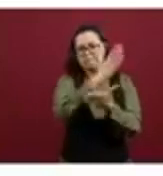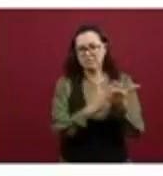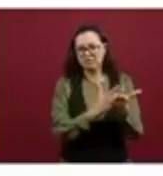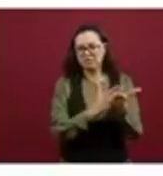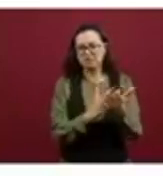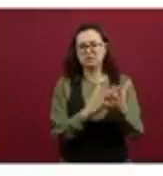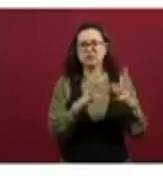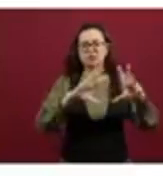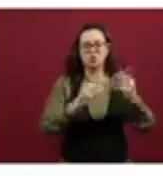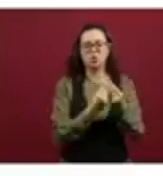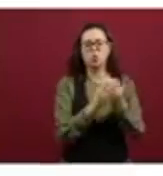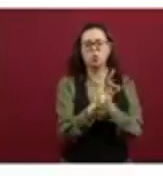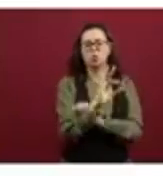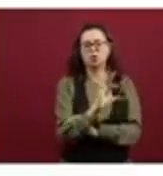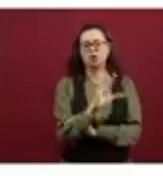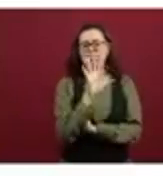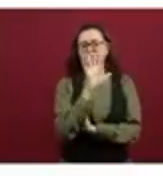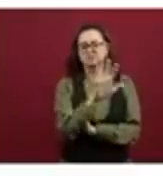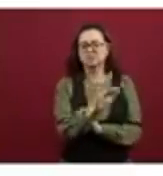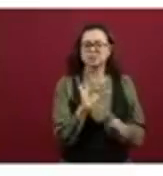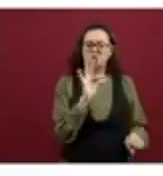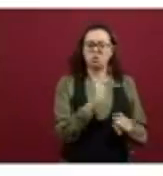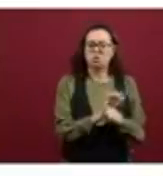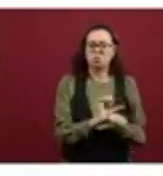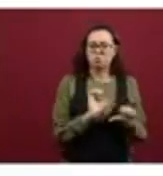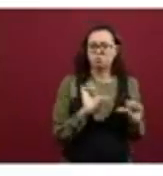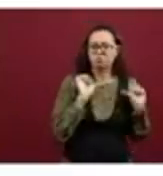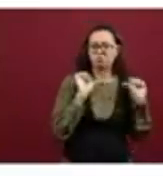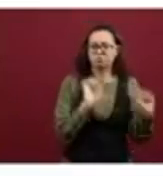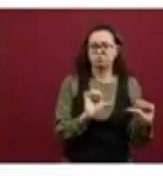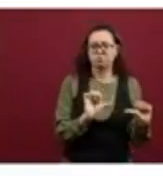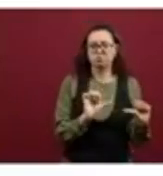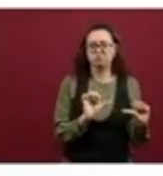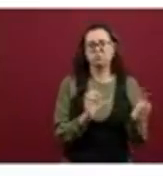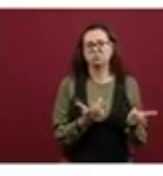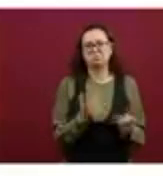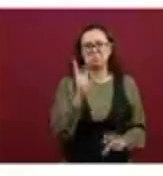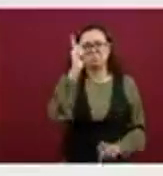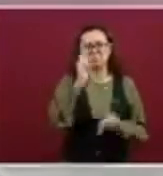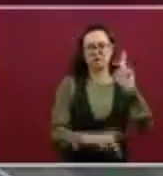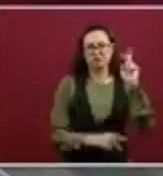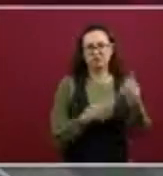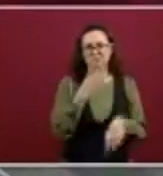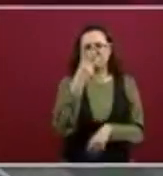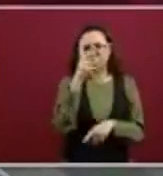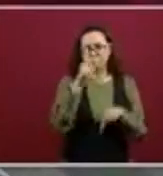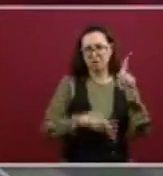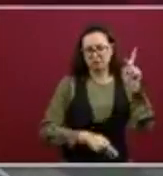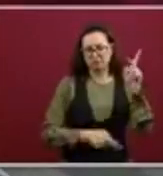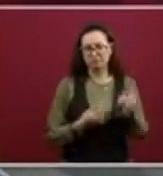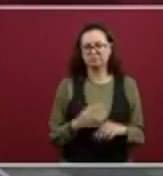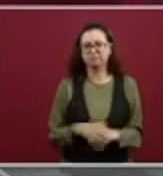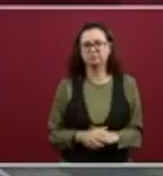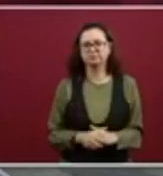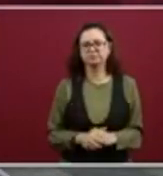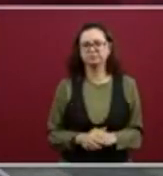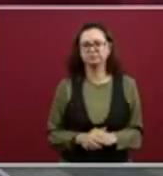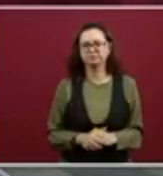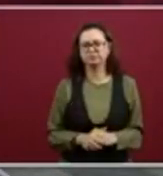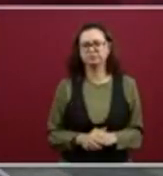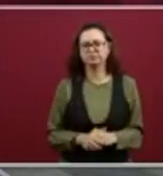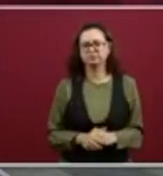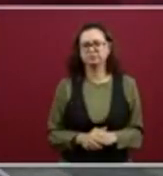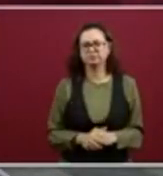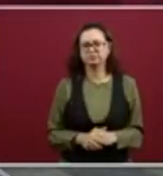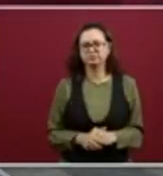los 45 amparados, constituyen un tercio de ese pastel, ¿no? Es para darnos una